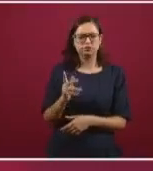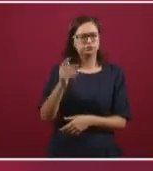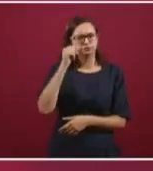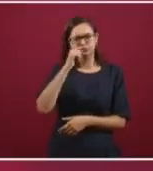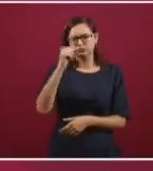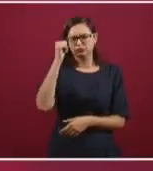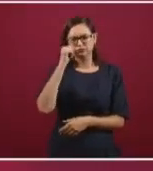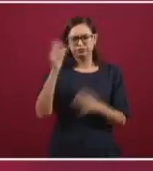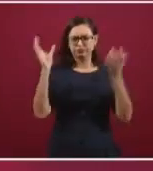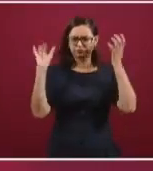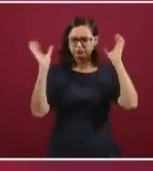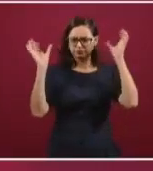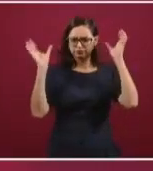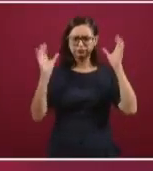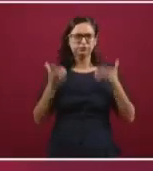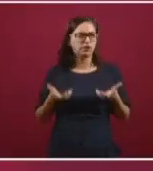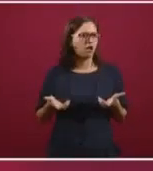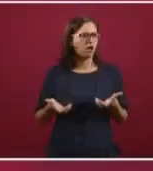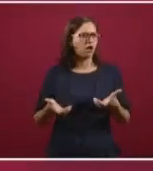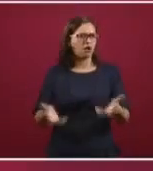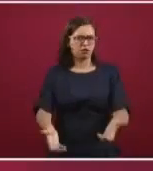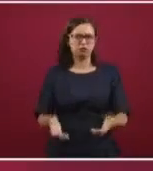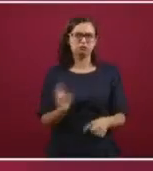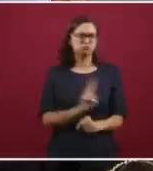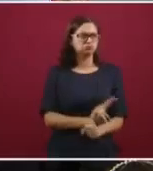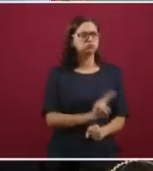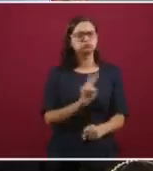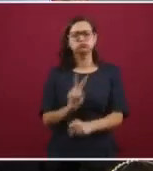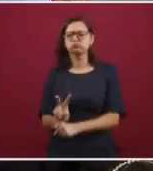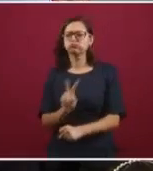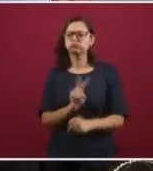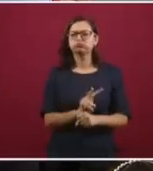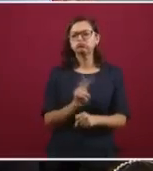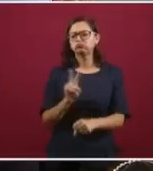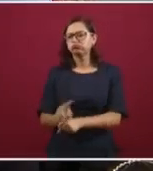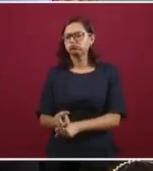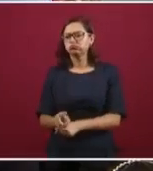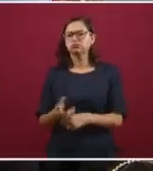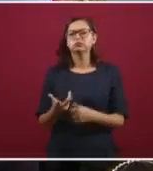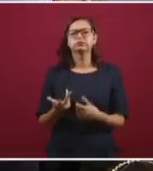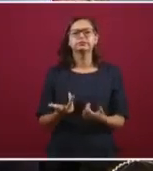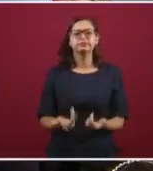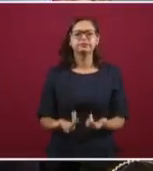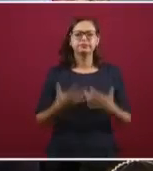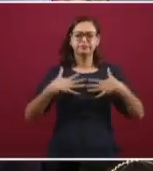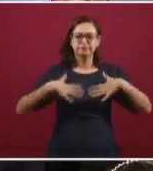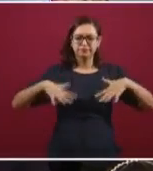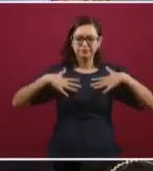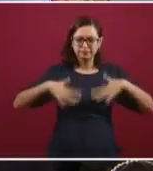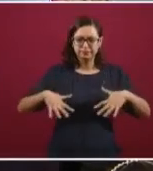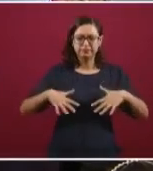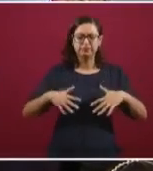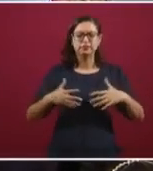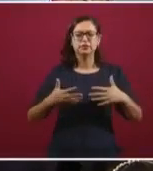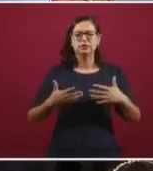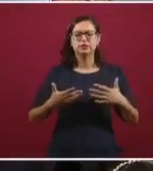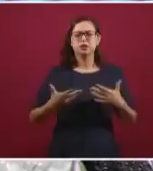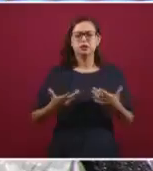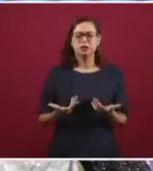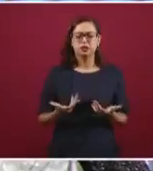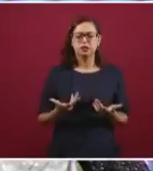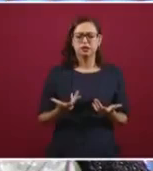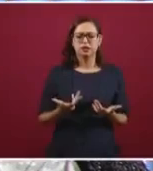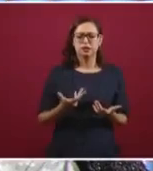patrullajes ya en las calles, tanto en uniforme de campo